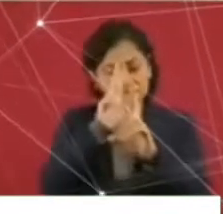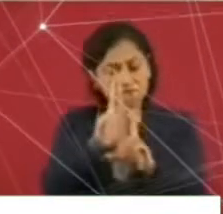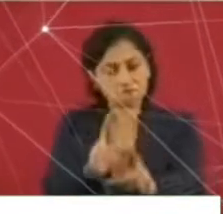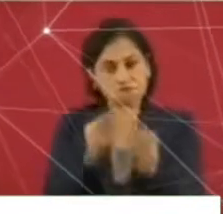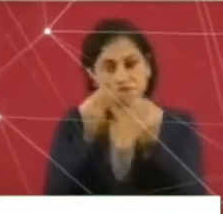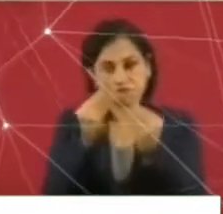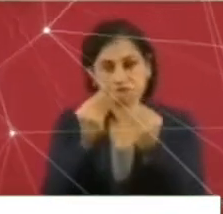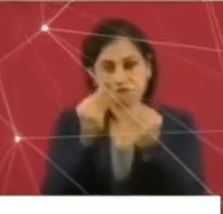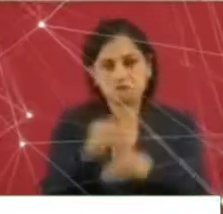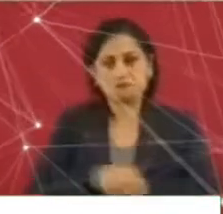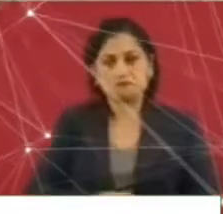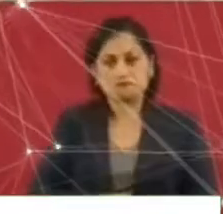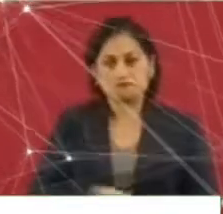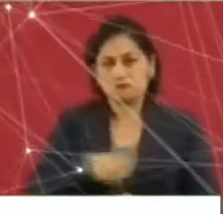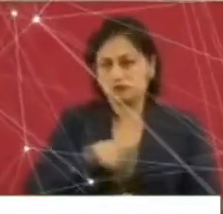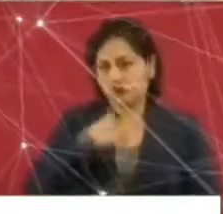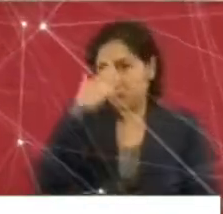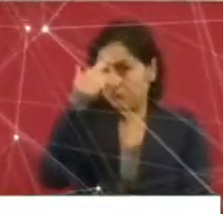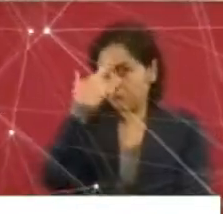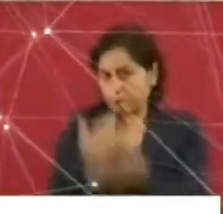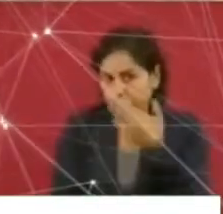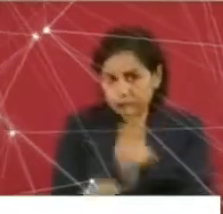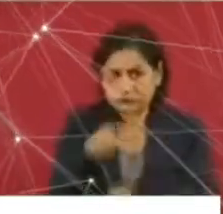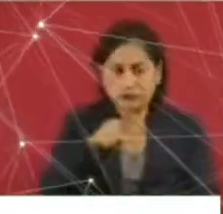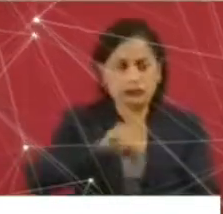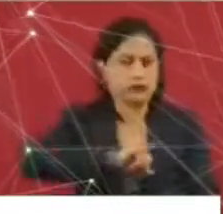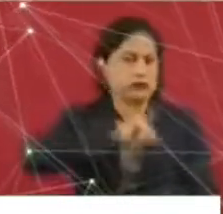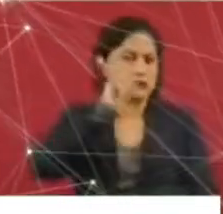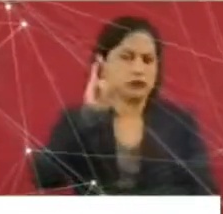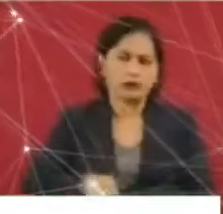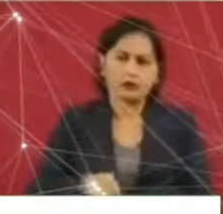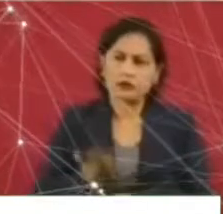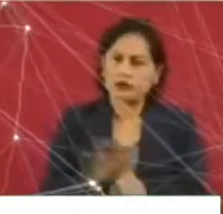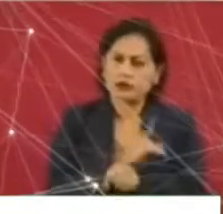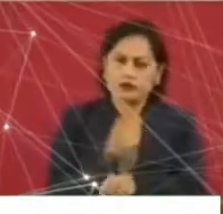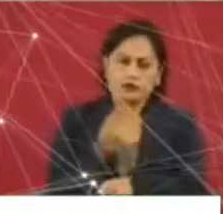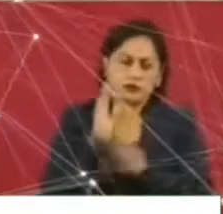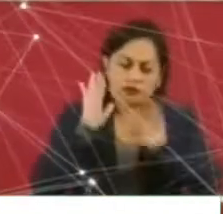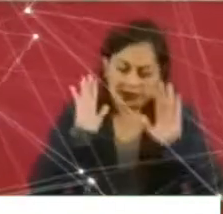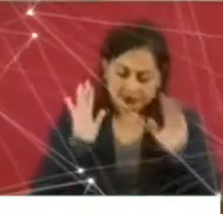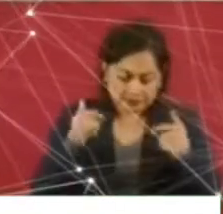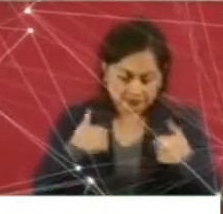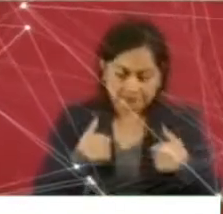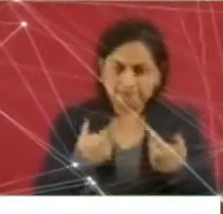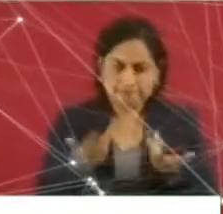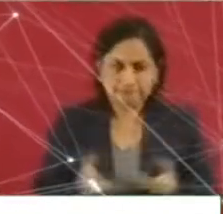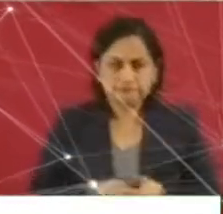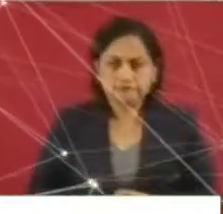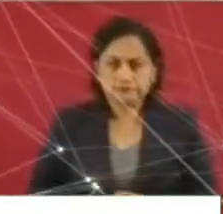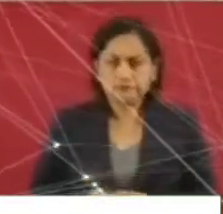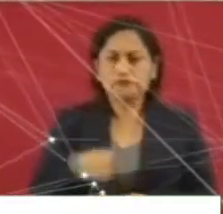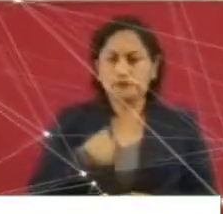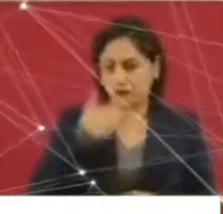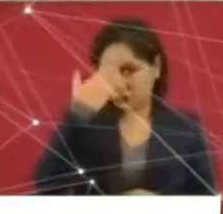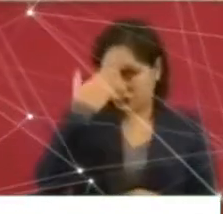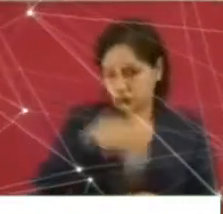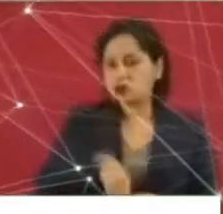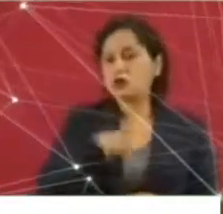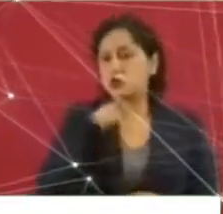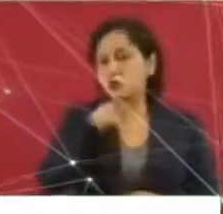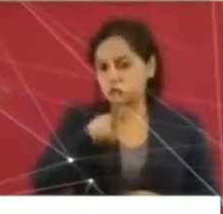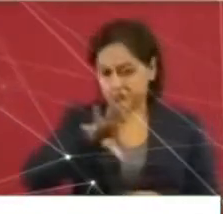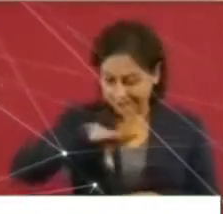Yo jamás me atrevería a faltarle al respeto a usted porque, por muchas razones. Aparte, yo sé que usted está